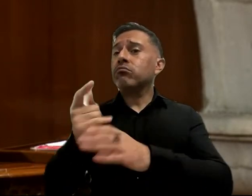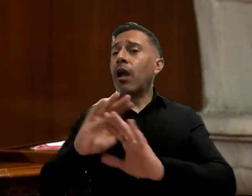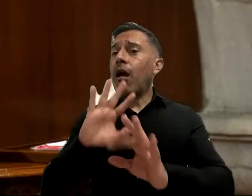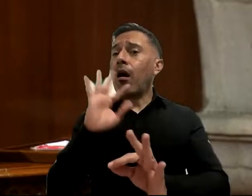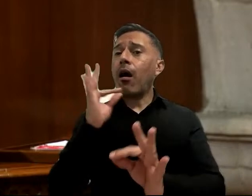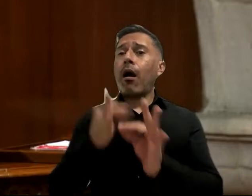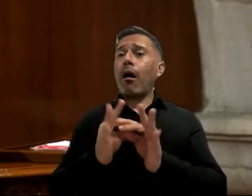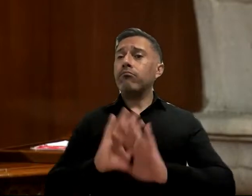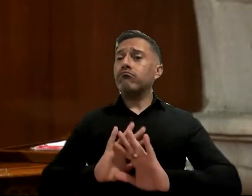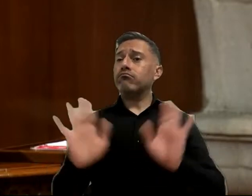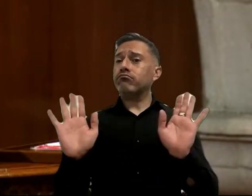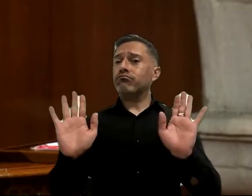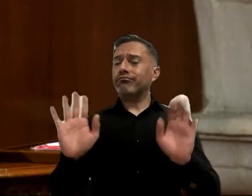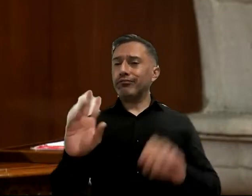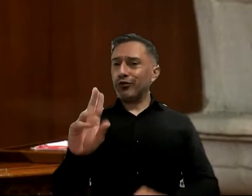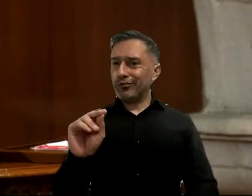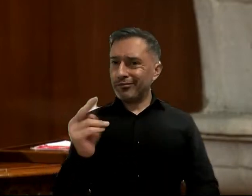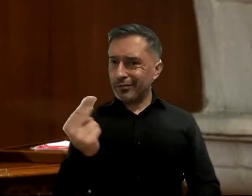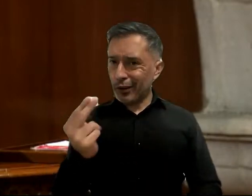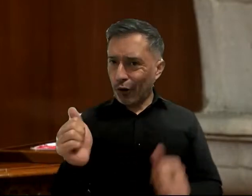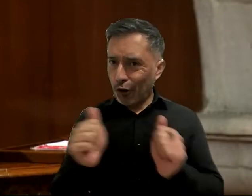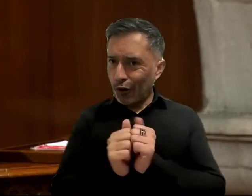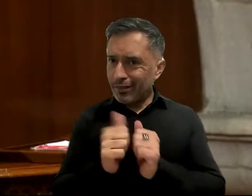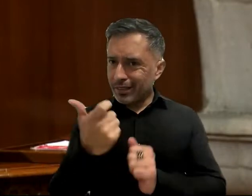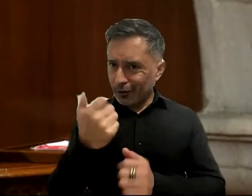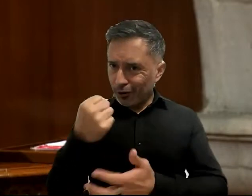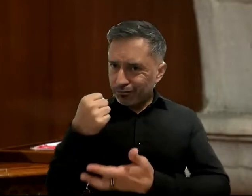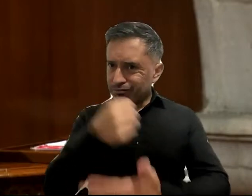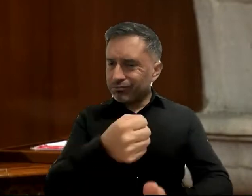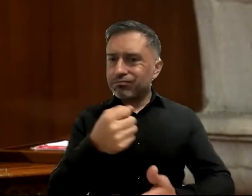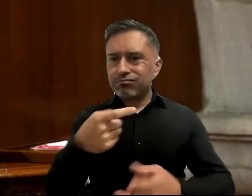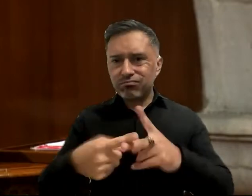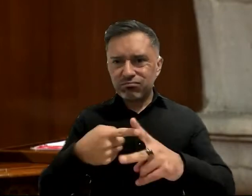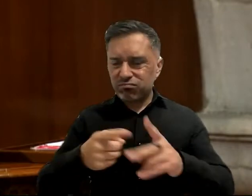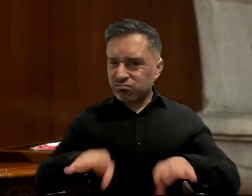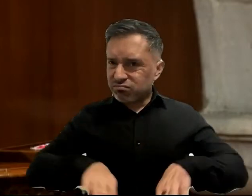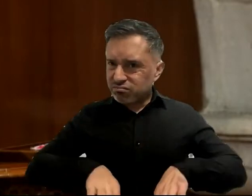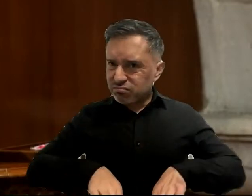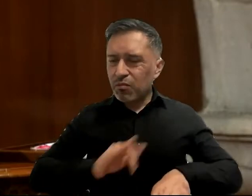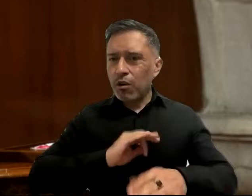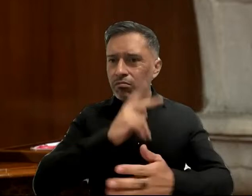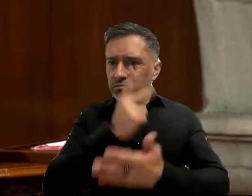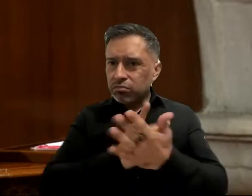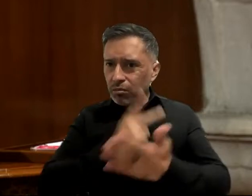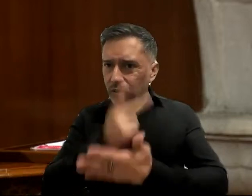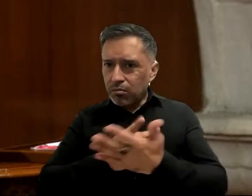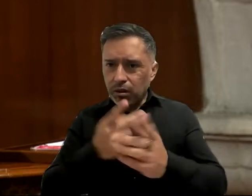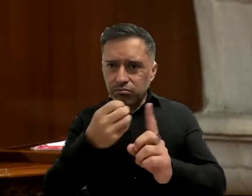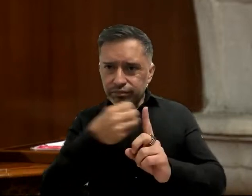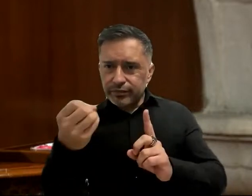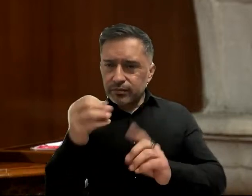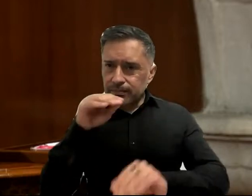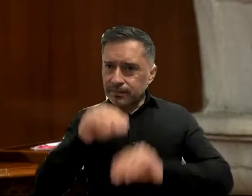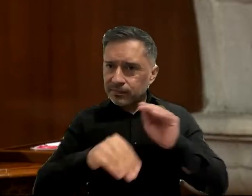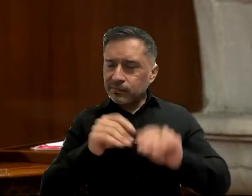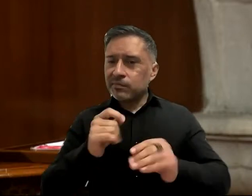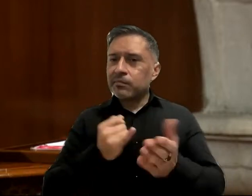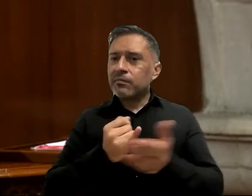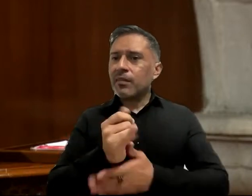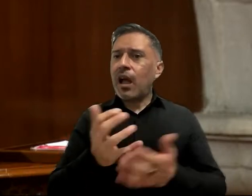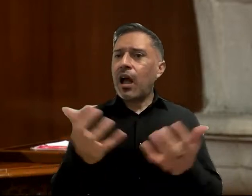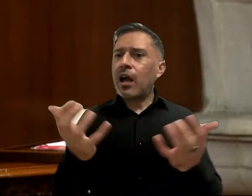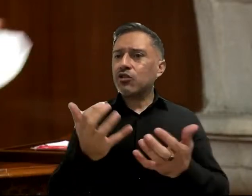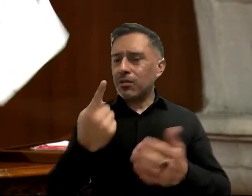presupuesto adecuado que les permita desarrollar políticas públicas e implementar estrategias y acciones efectivas